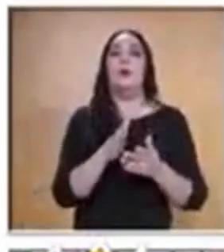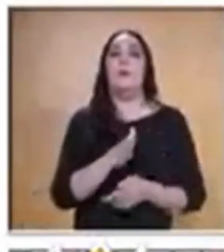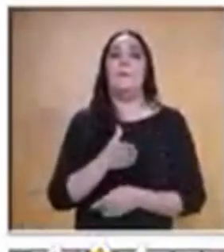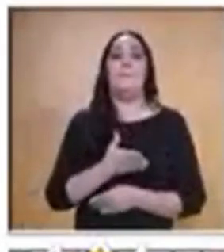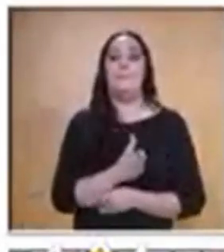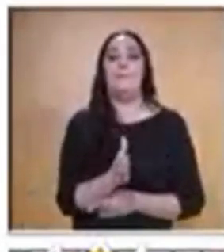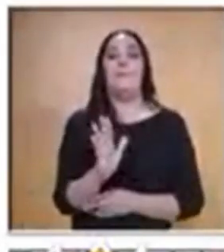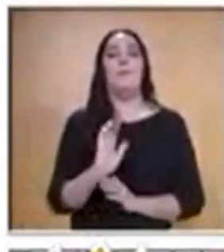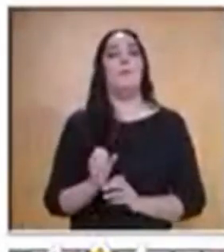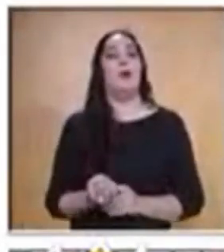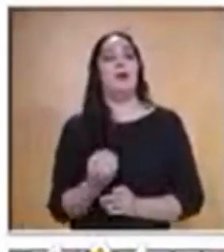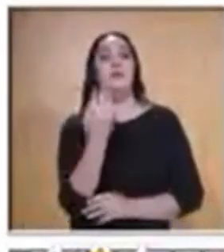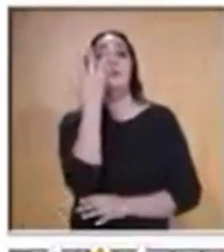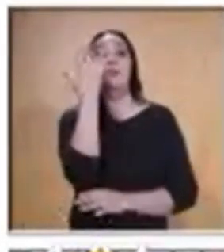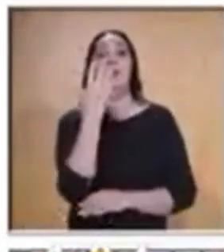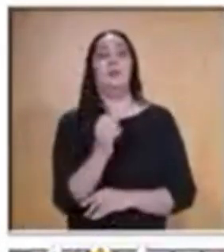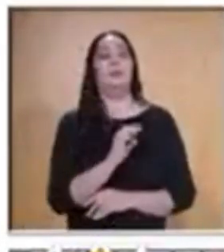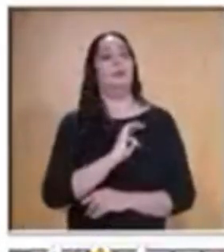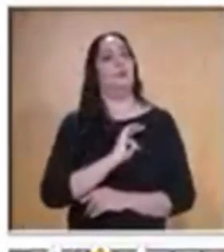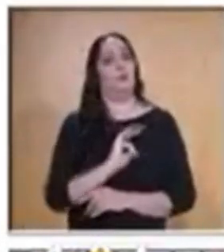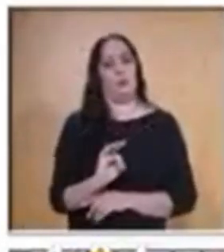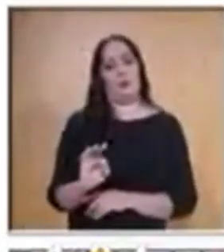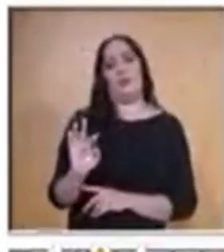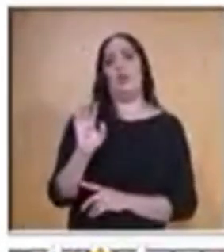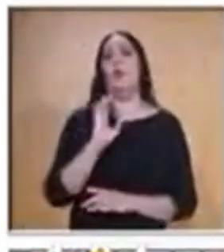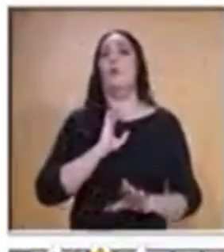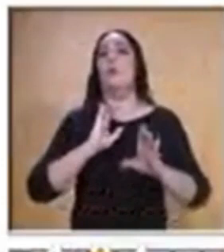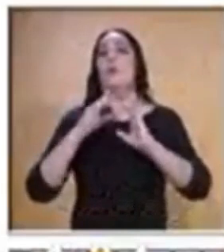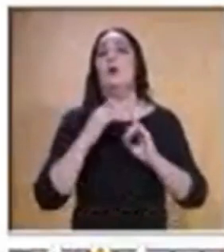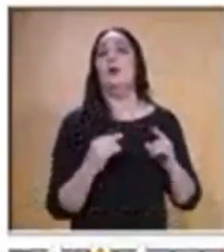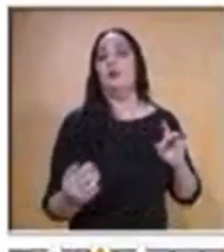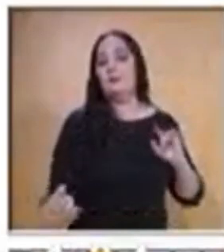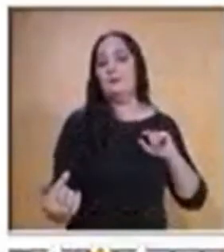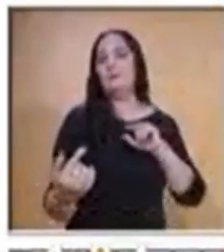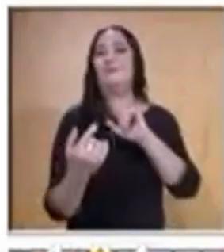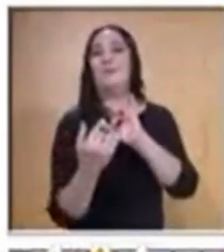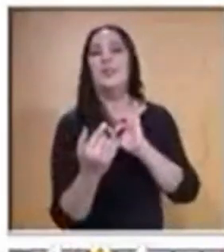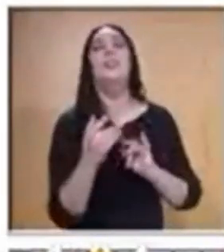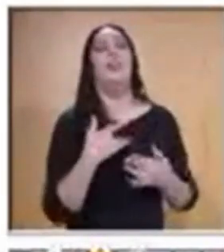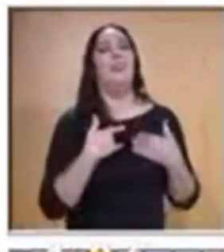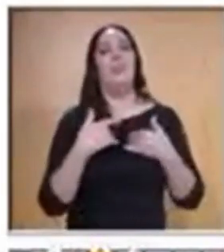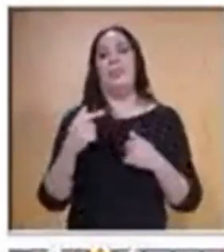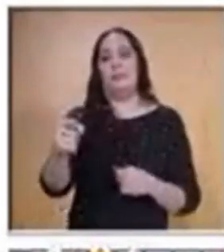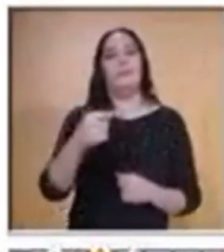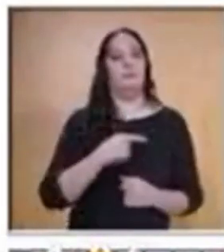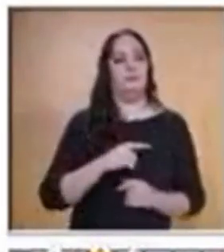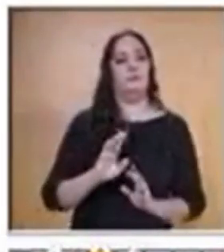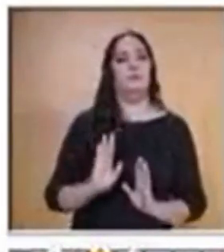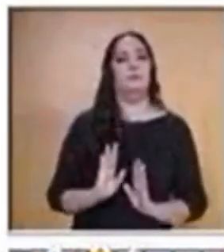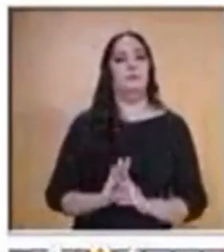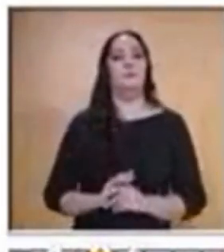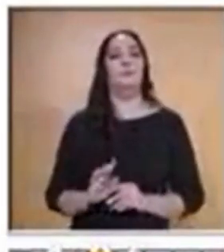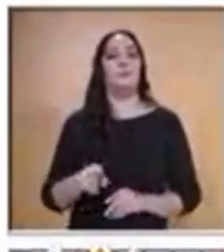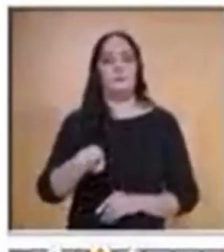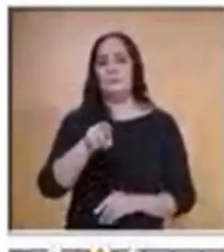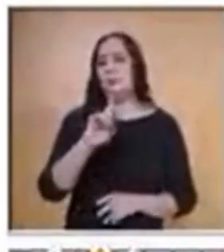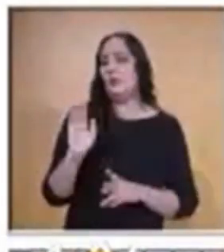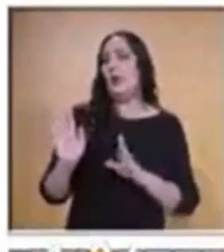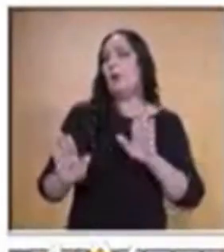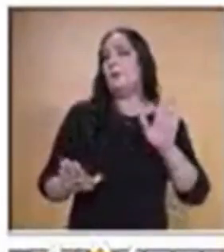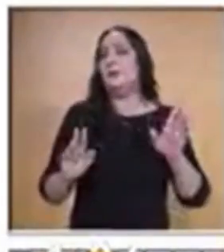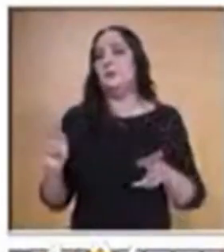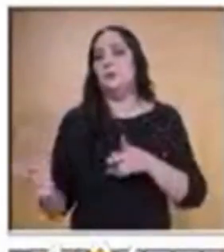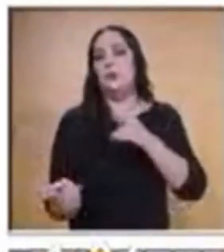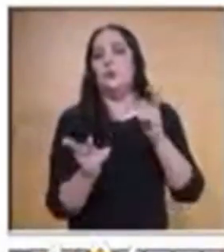vivos. Entre la misma especie se pueden comunicar, ¿no? Es como que se entienden entre ellos mismos. Así es. ¿Te has preguntado alguna